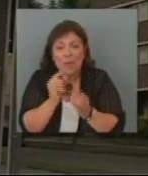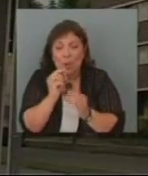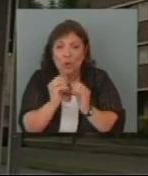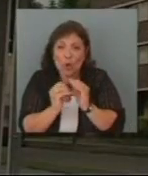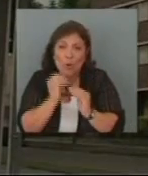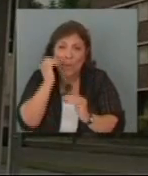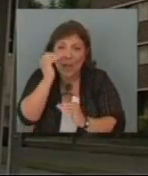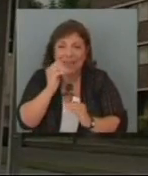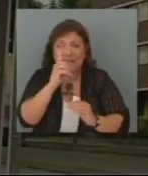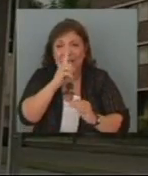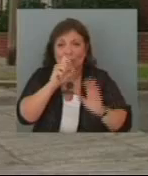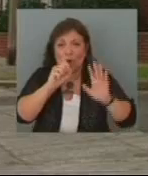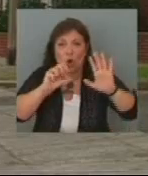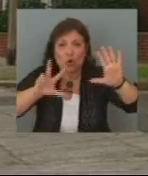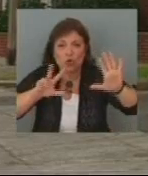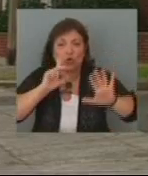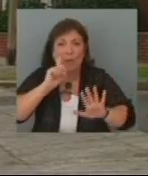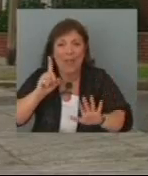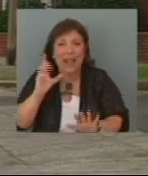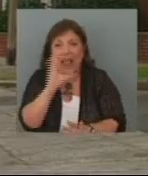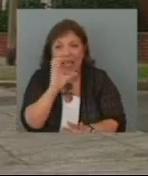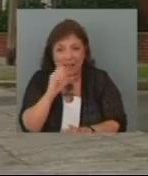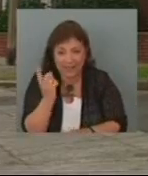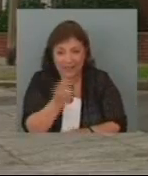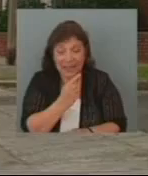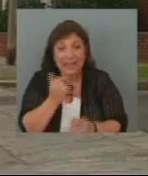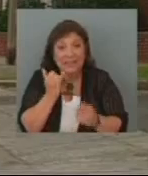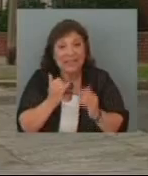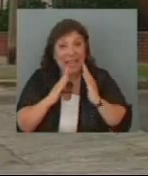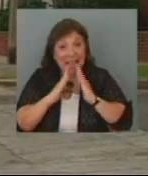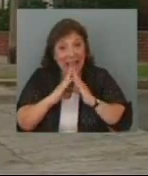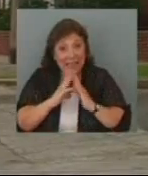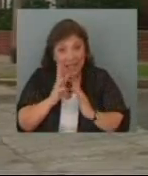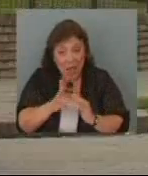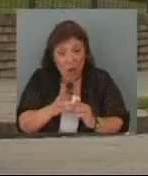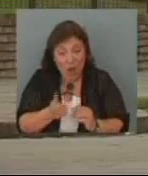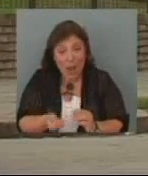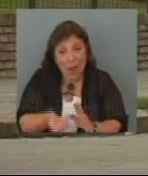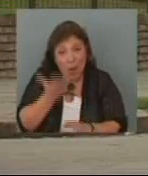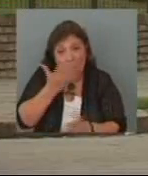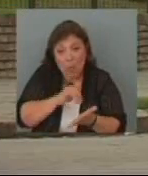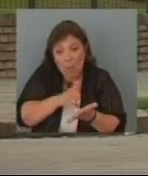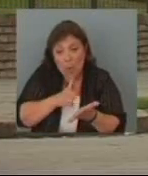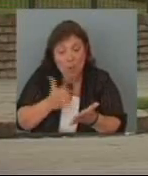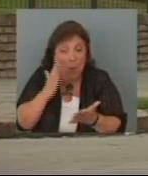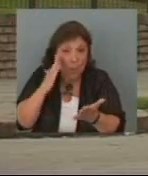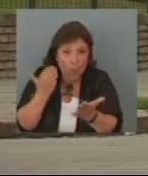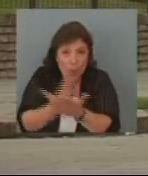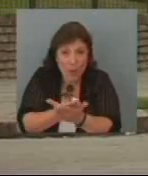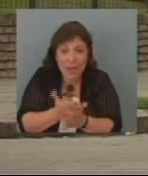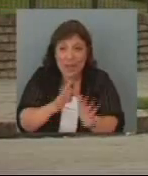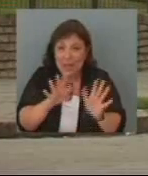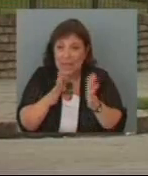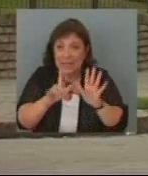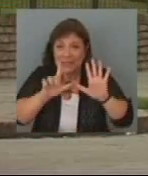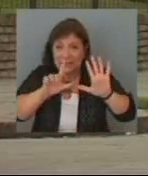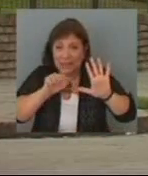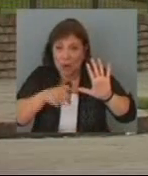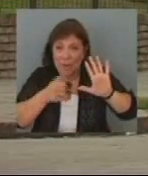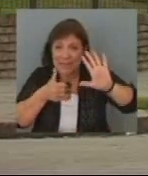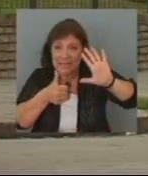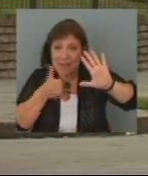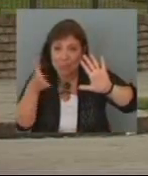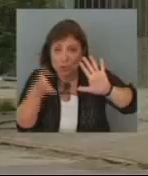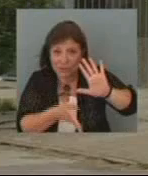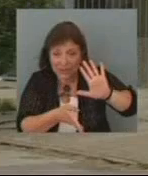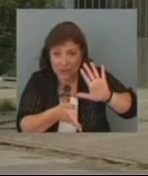de 108.000 clientes. En el caso de la tarifa residencial, el ajuste promedio que se propone es de alrededor de